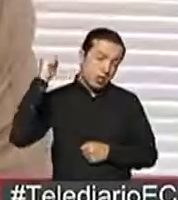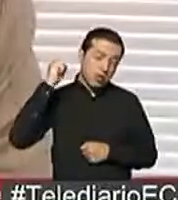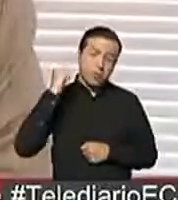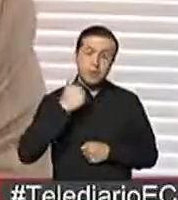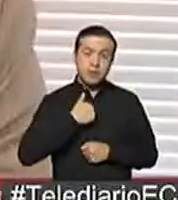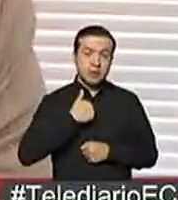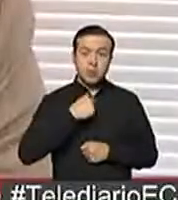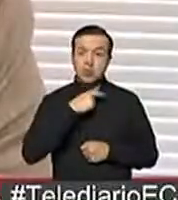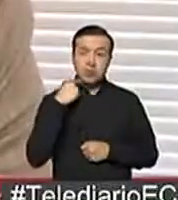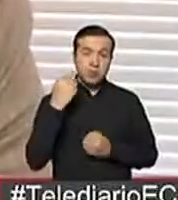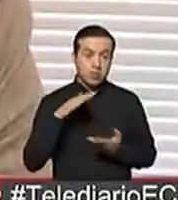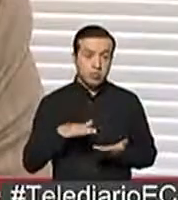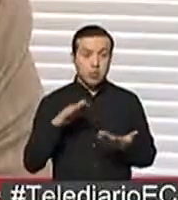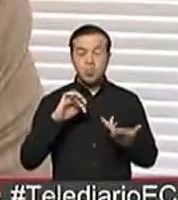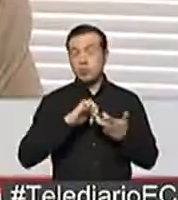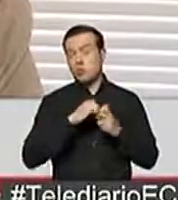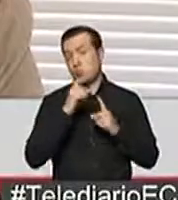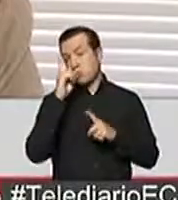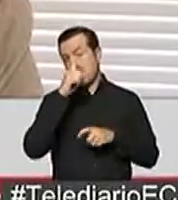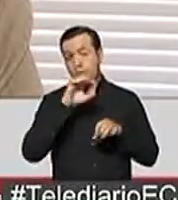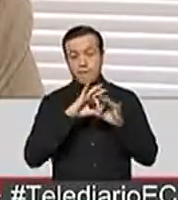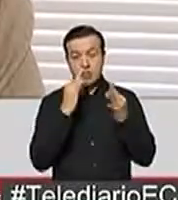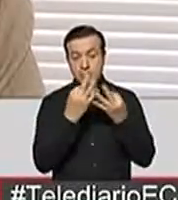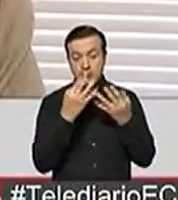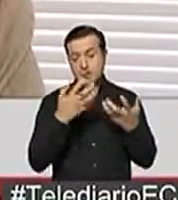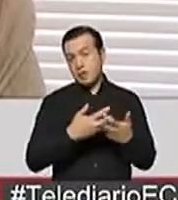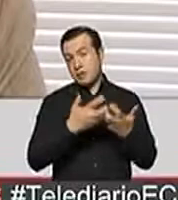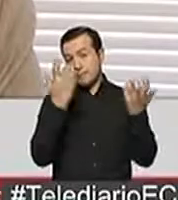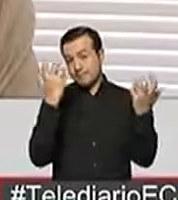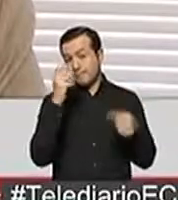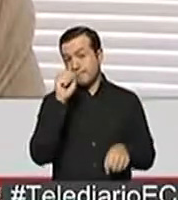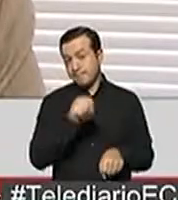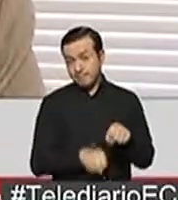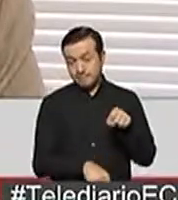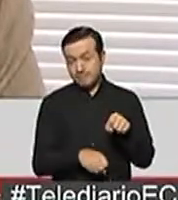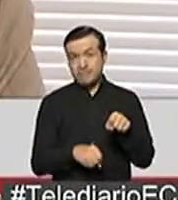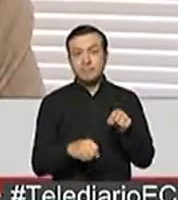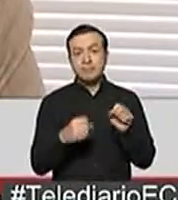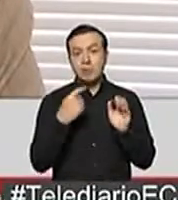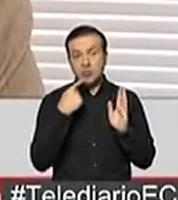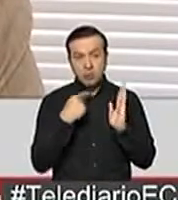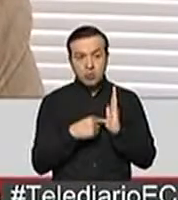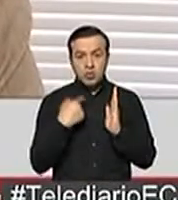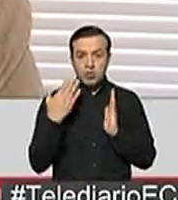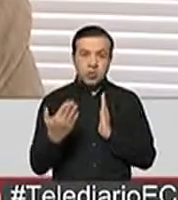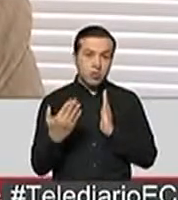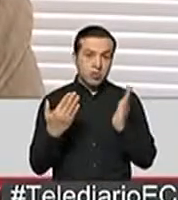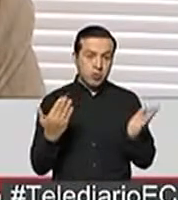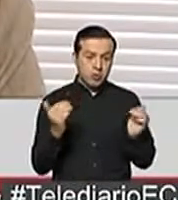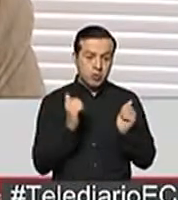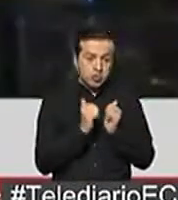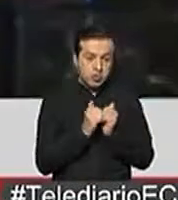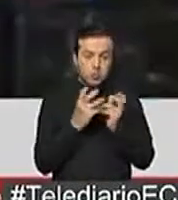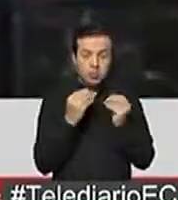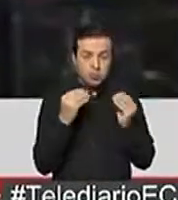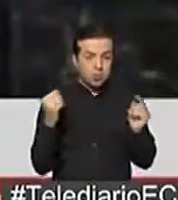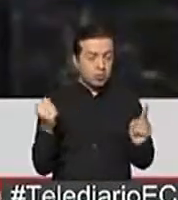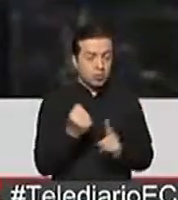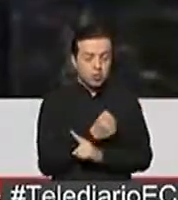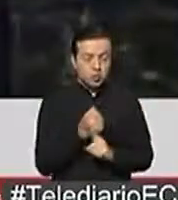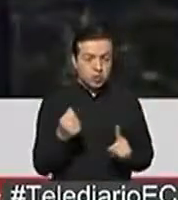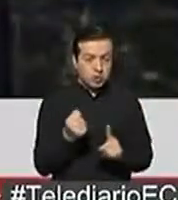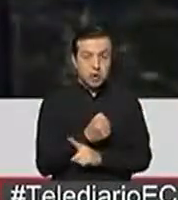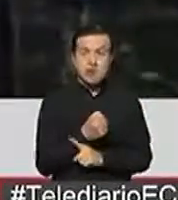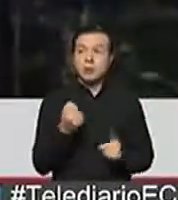ver con la violencia, la desestructuración familiar. En la relación de pareja existen manifestaciones de violencia. Todos los